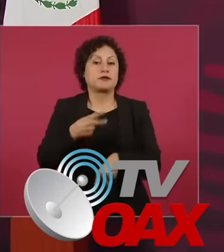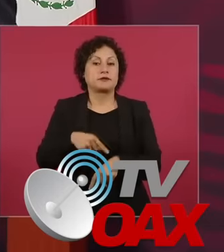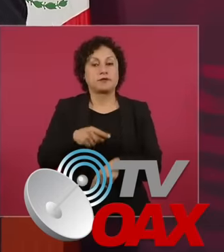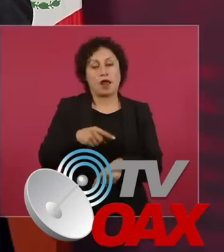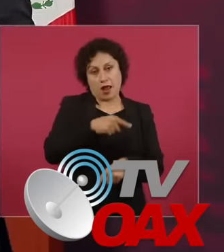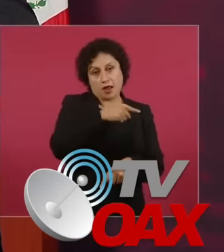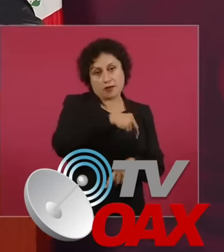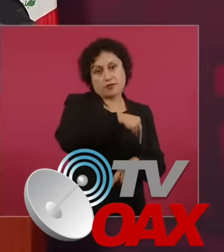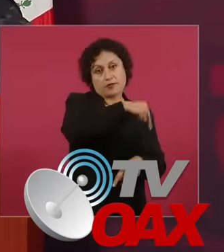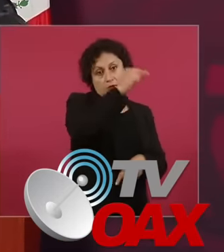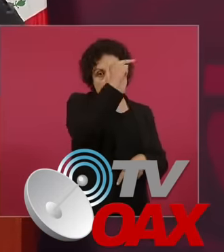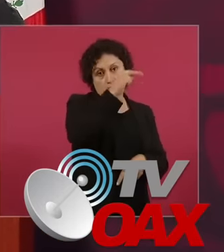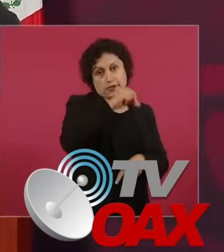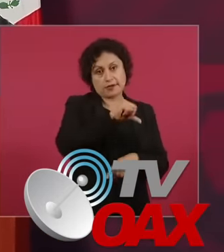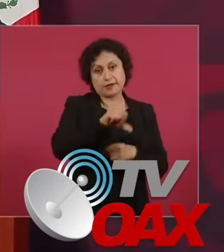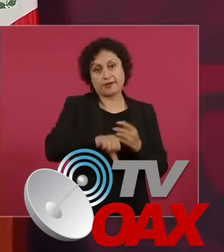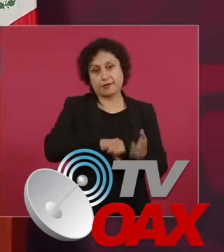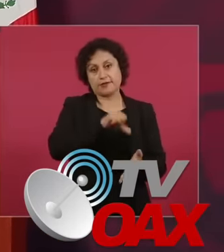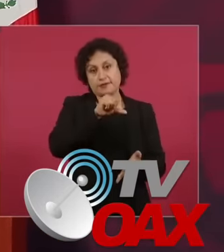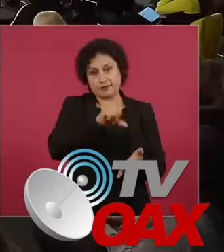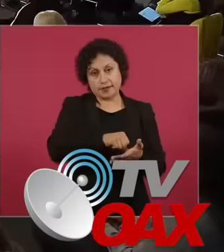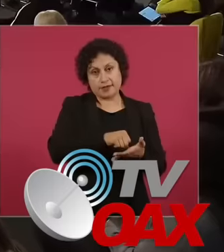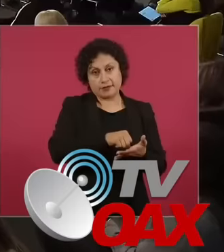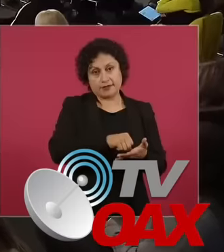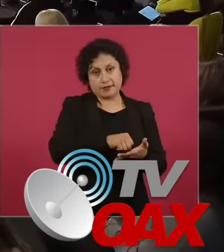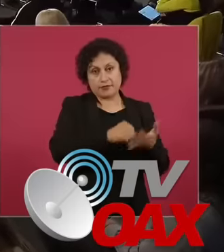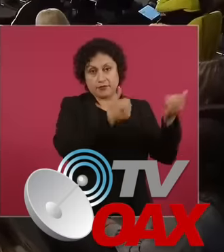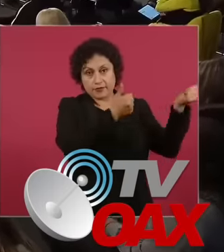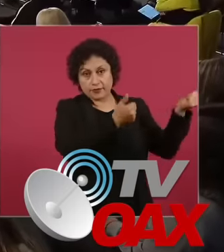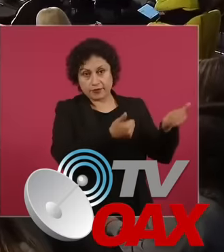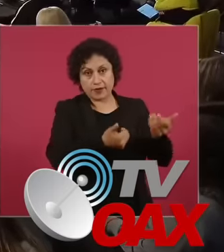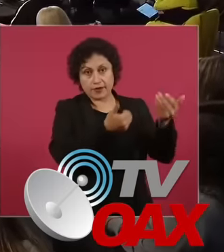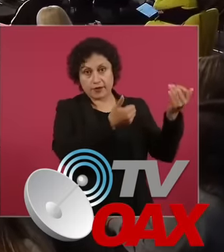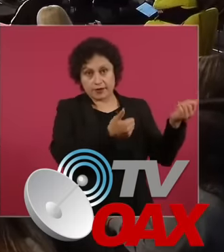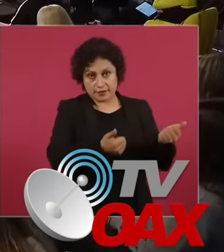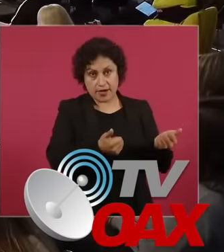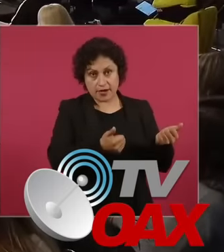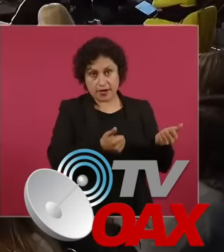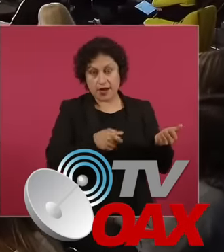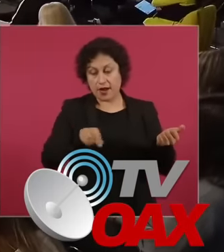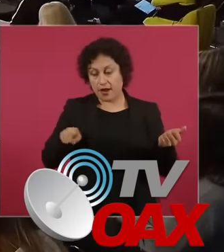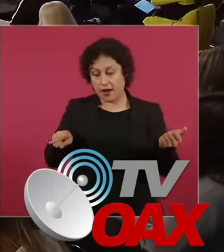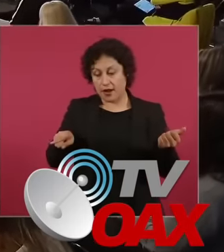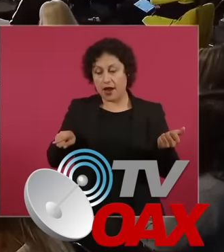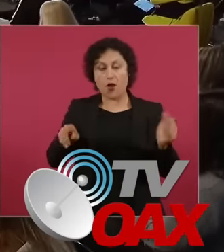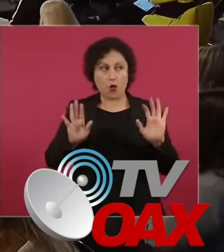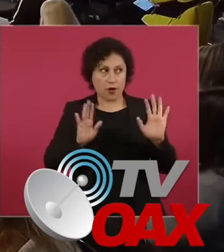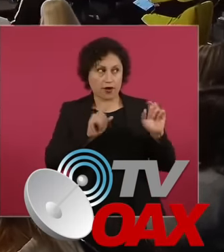Bajío, y eso ayuda para el equilibrio.